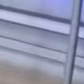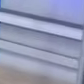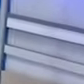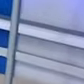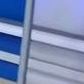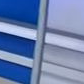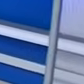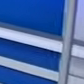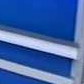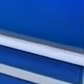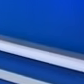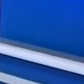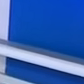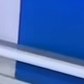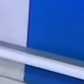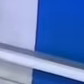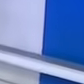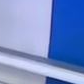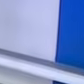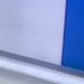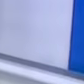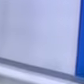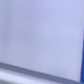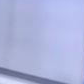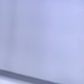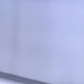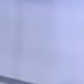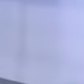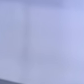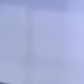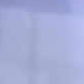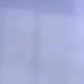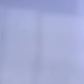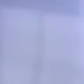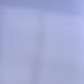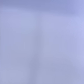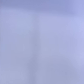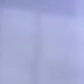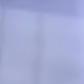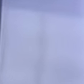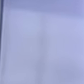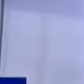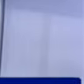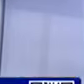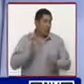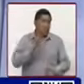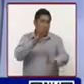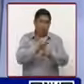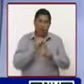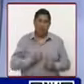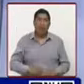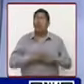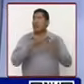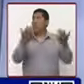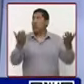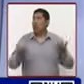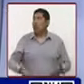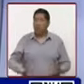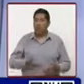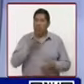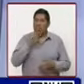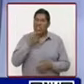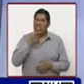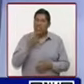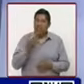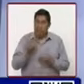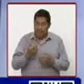Vamos a hablar acerca de los incendios provocados y le voy a contar porque se está investigando si hay personas que ya han sido identificadas como los